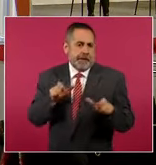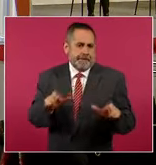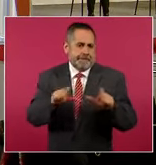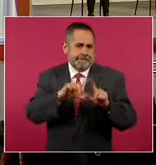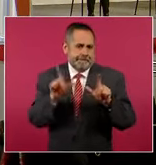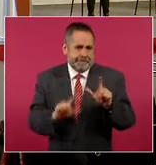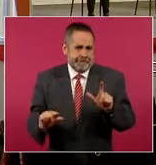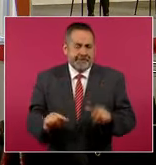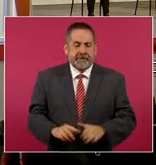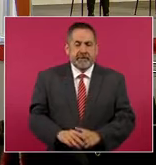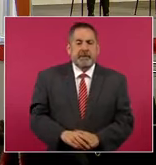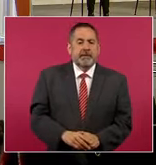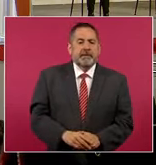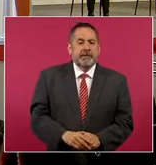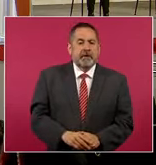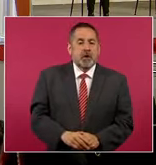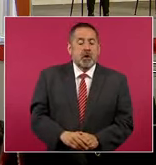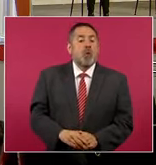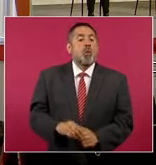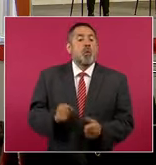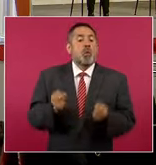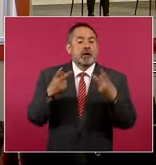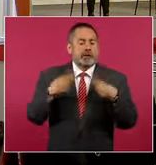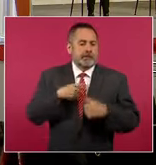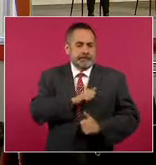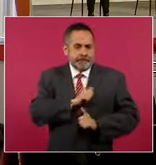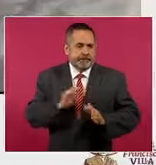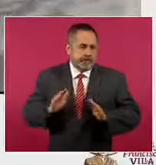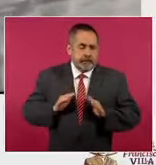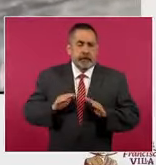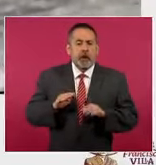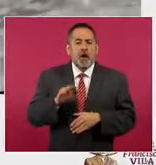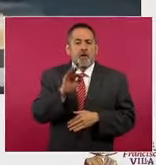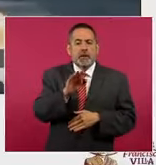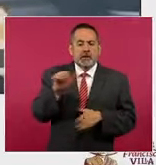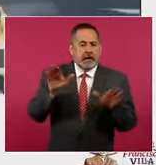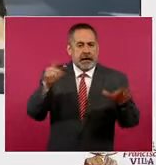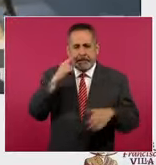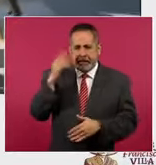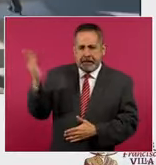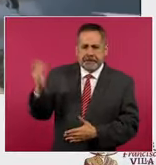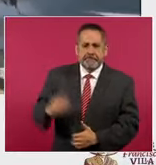En cuanto a personal desplegado del Ejército, Fuerza Aérea y Guardia Nacional, tenemos